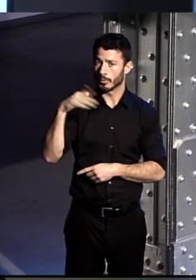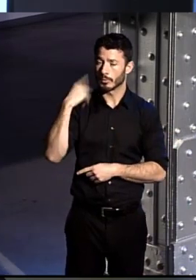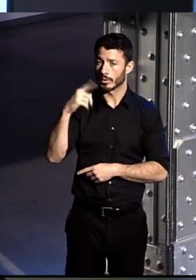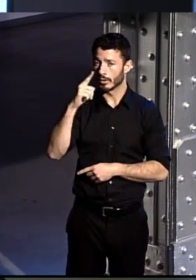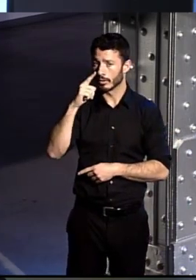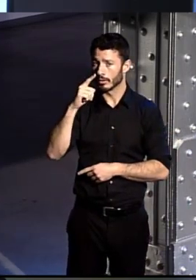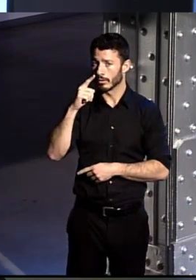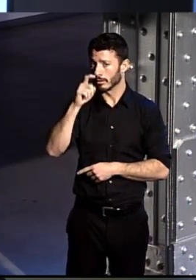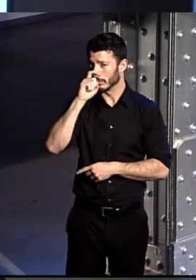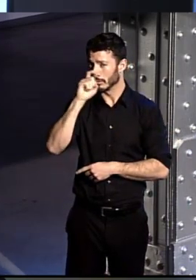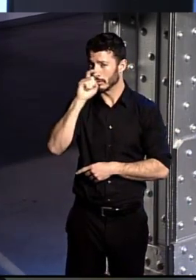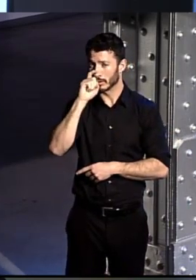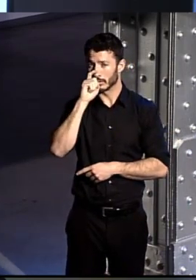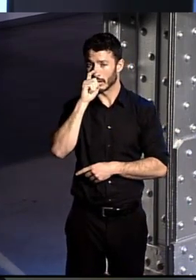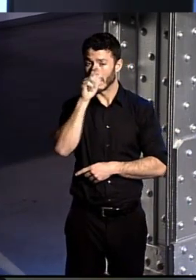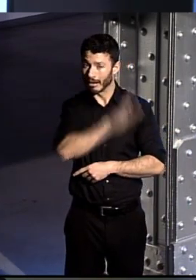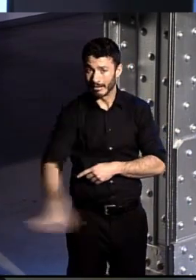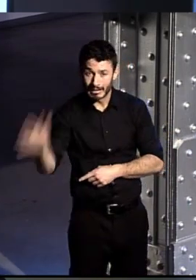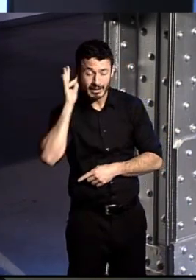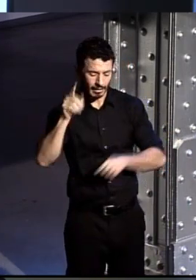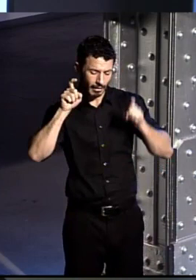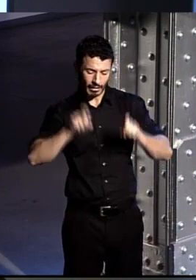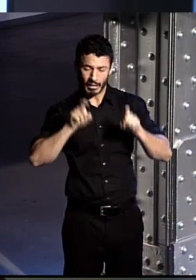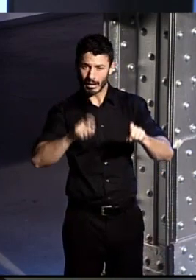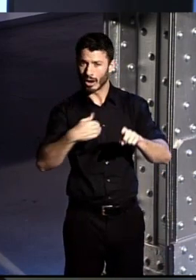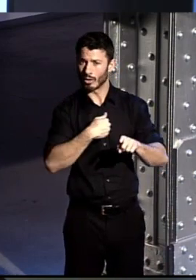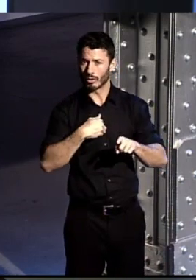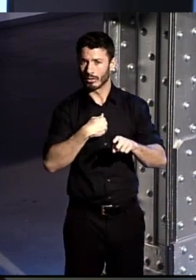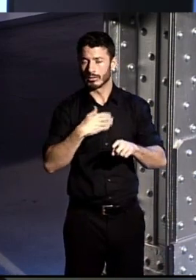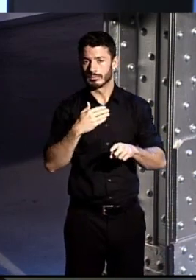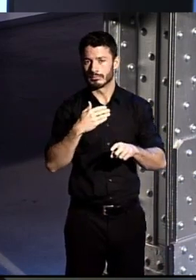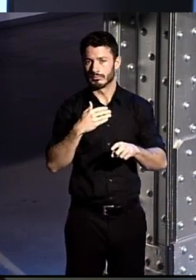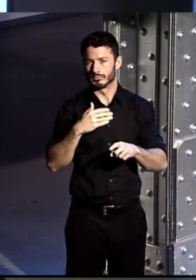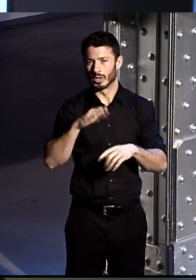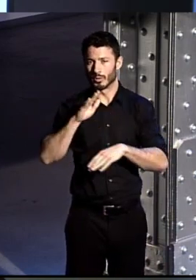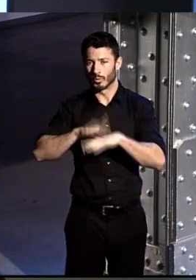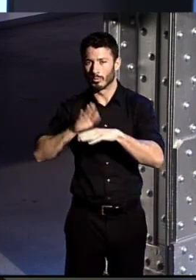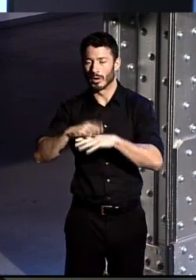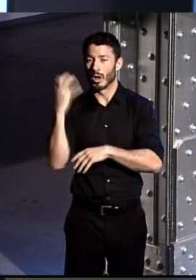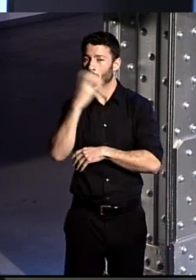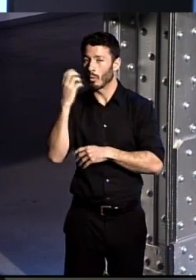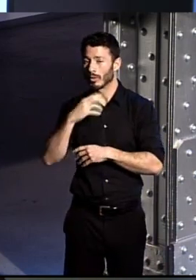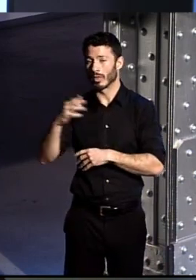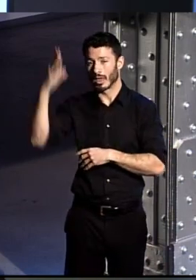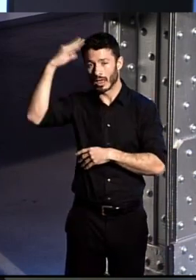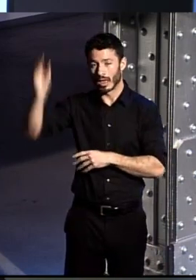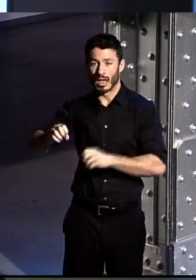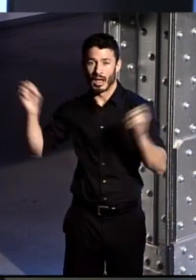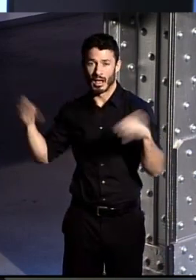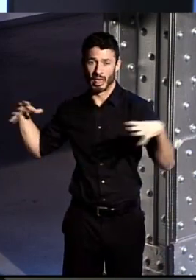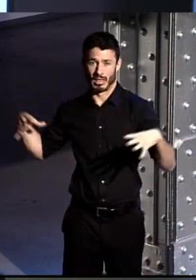venía inculcando a las niñas, sobre todo a través de los cuentos de hadas. En los cuentos de hadas normalmente las